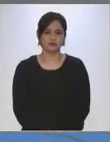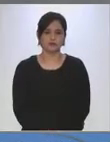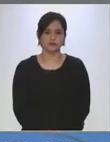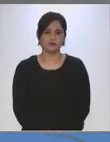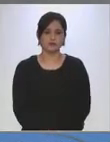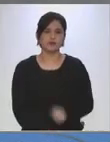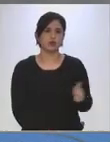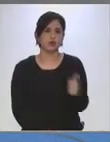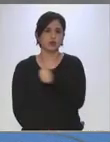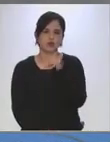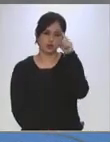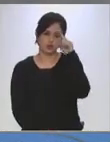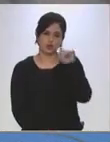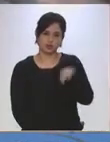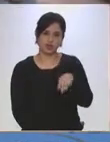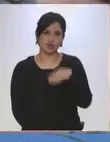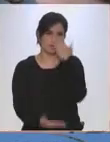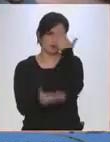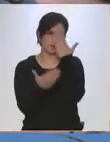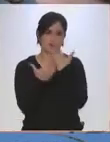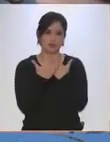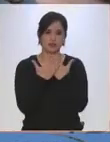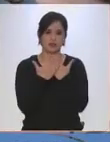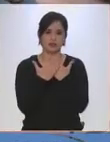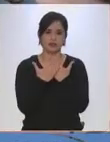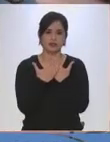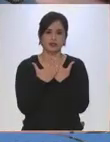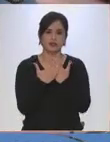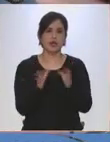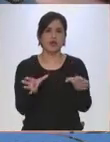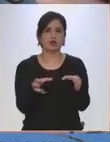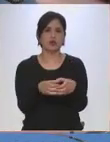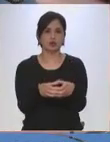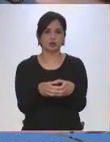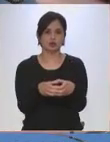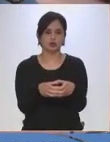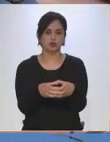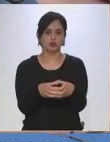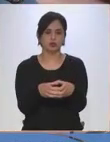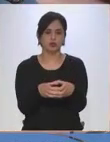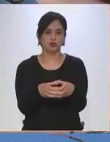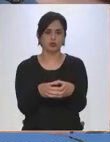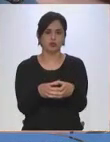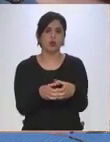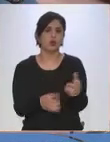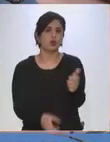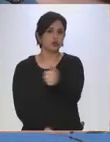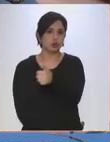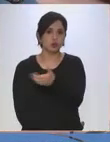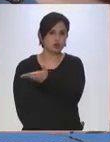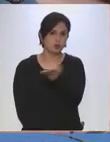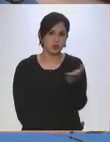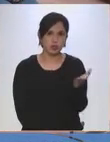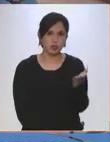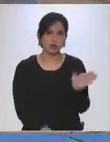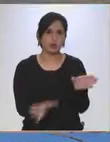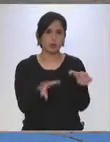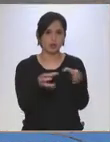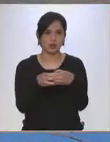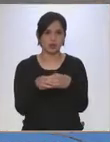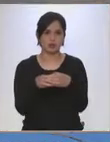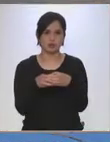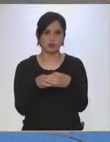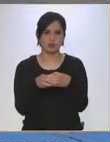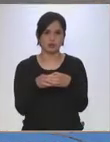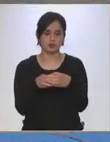como todos saben estamos frente a equipos todos ustedes son equipos son un equipo